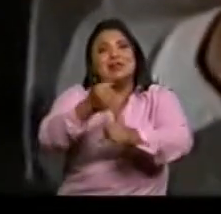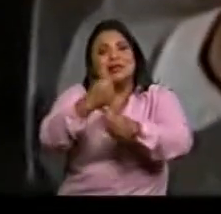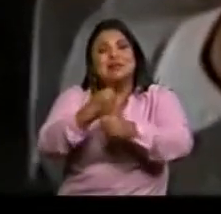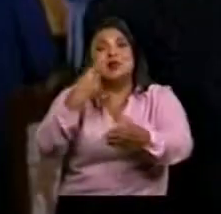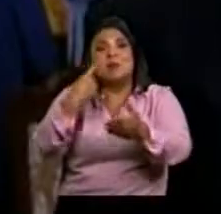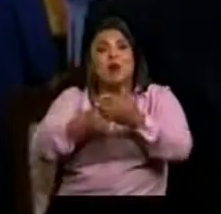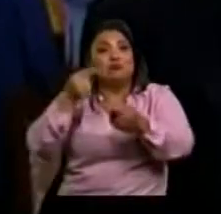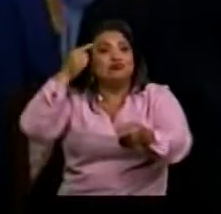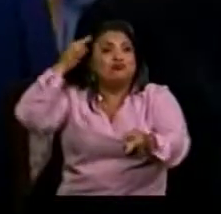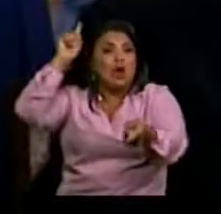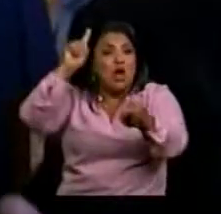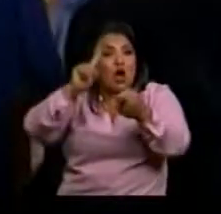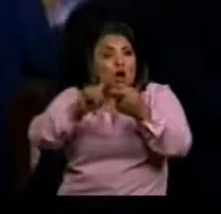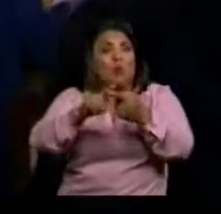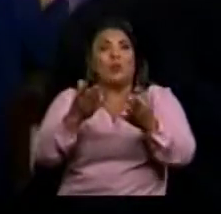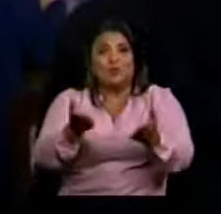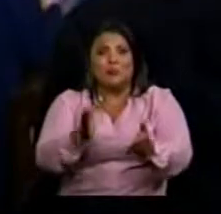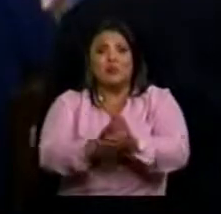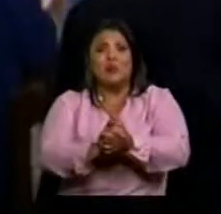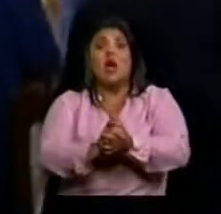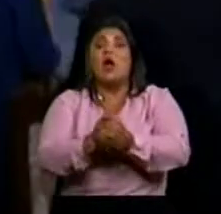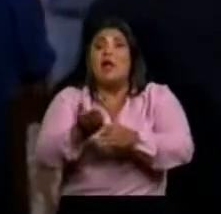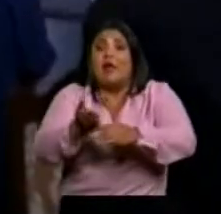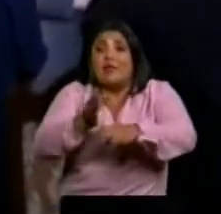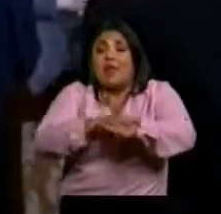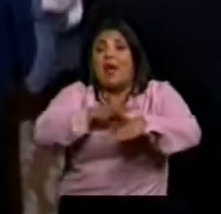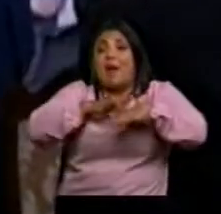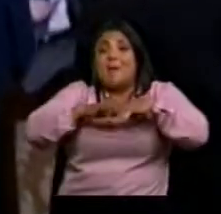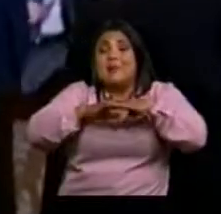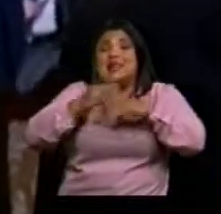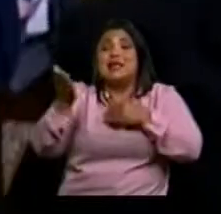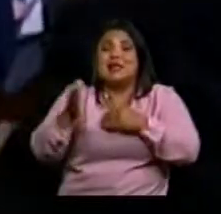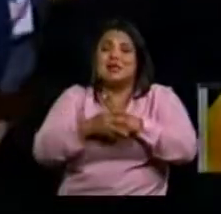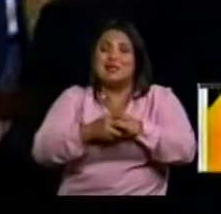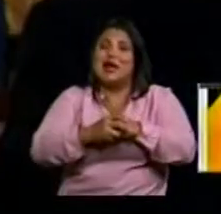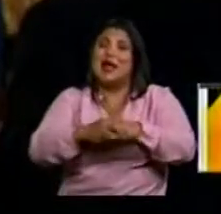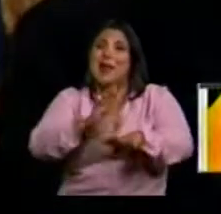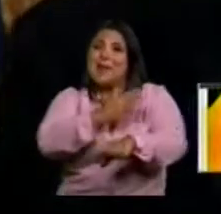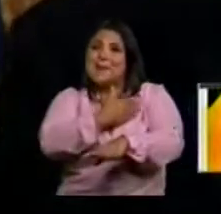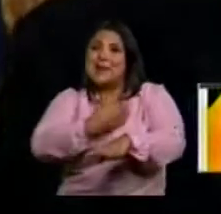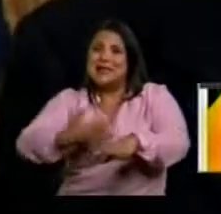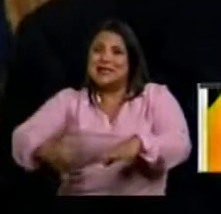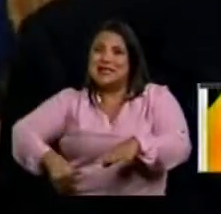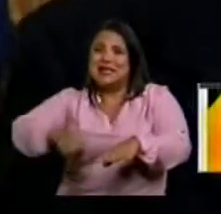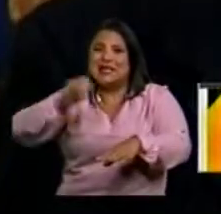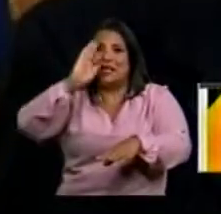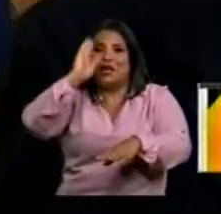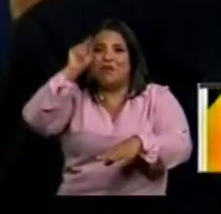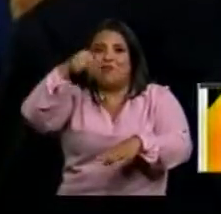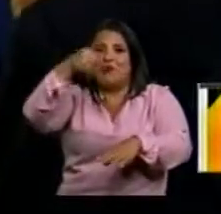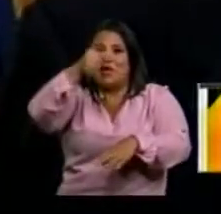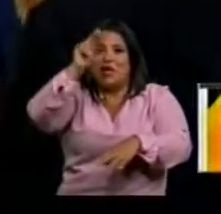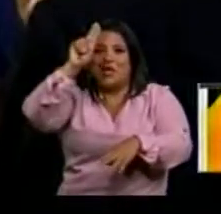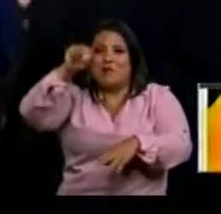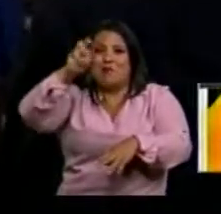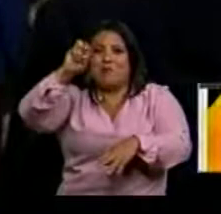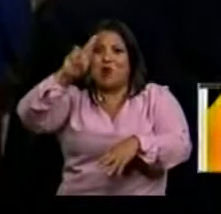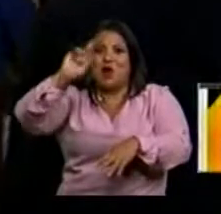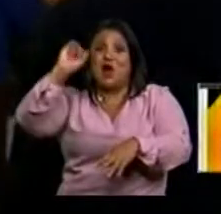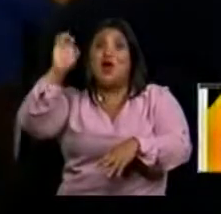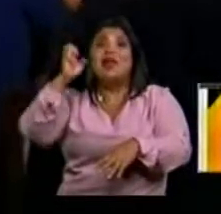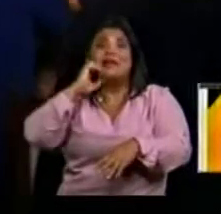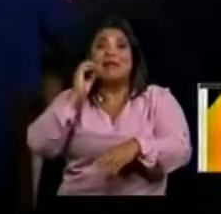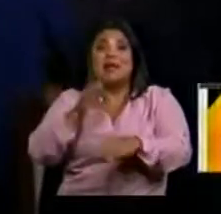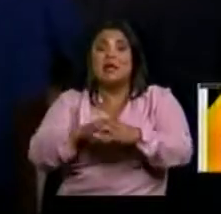un acuerdo. A partir de la invitación que hice al presidente Fujimori a visitar Quito, su presencia aquí y